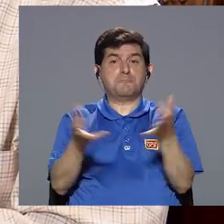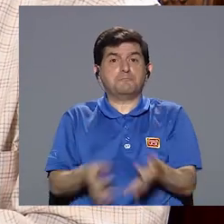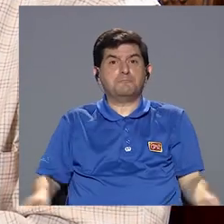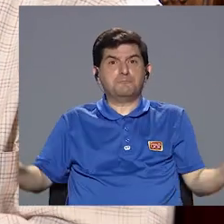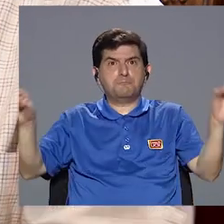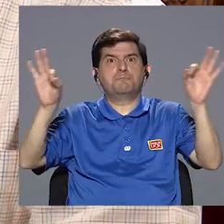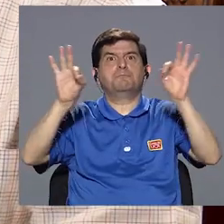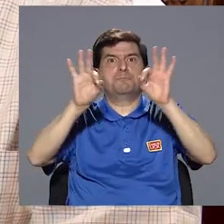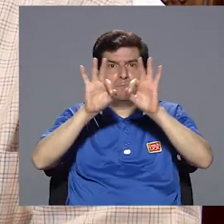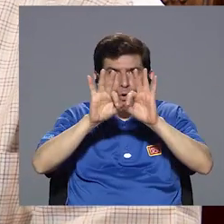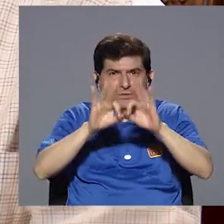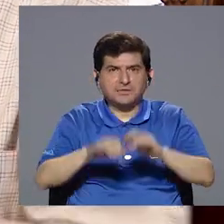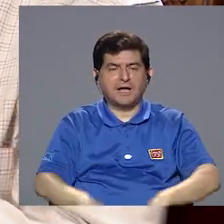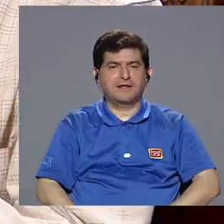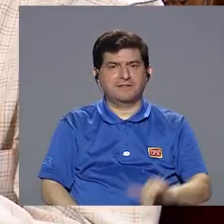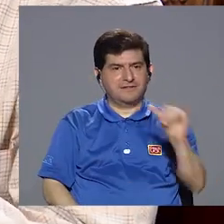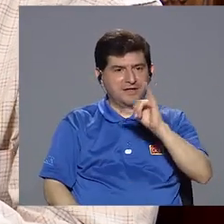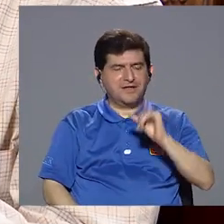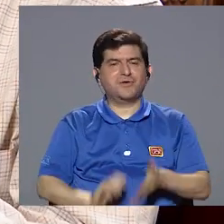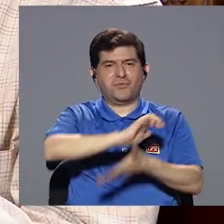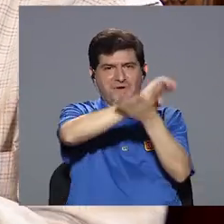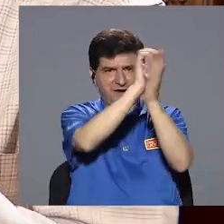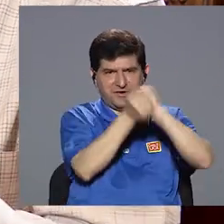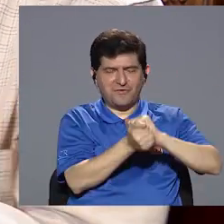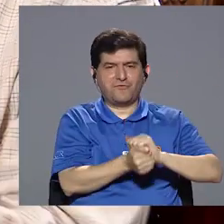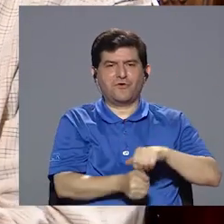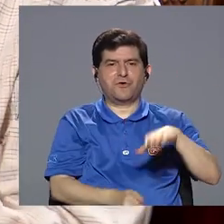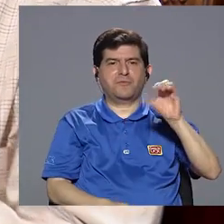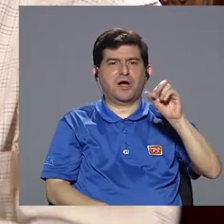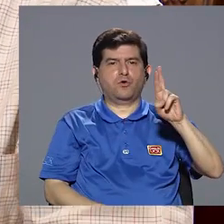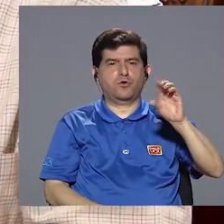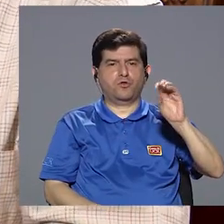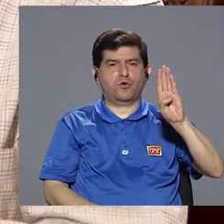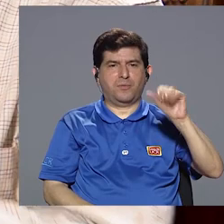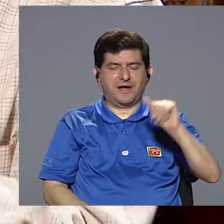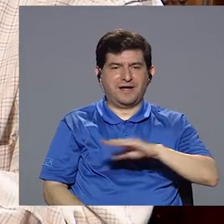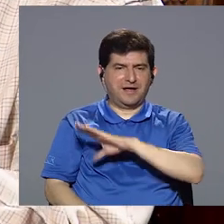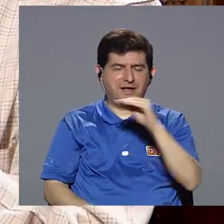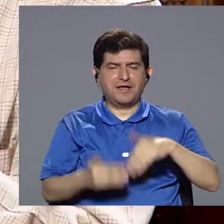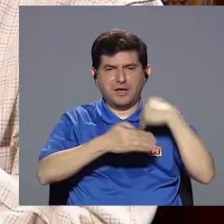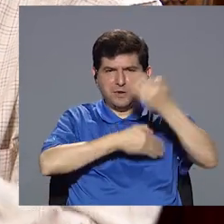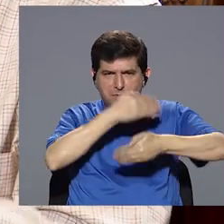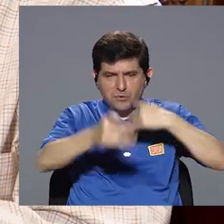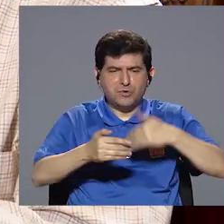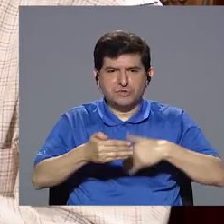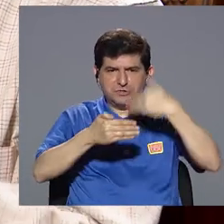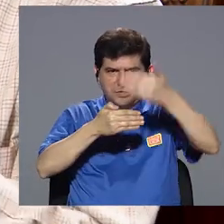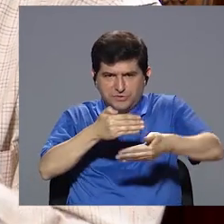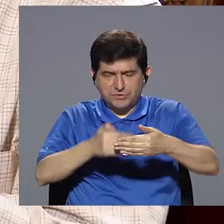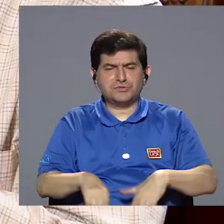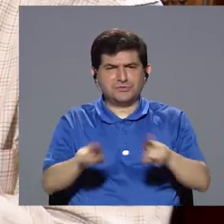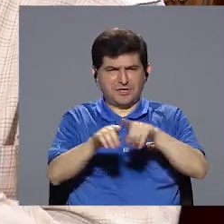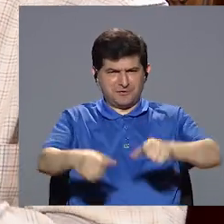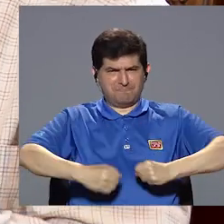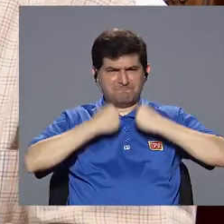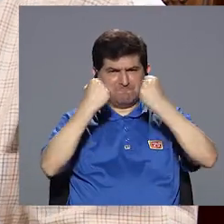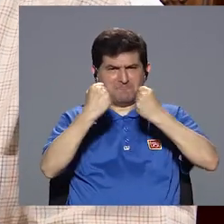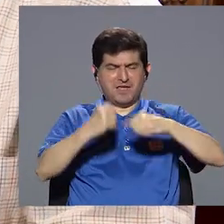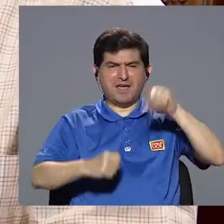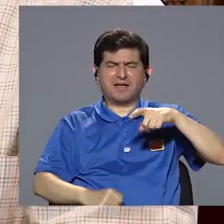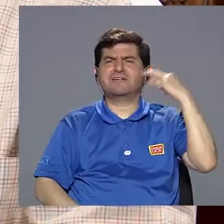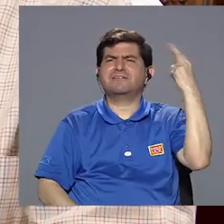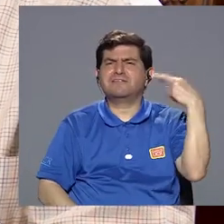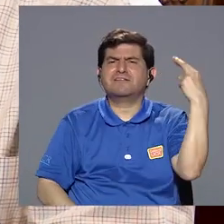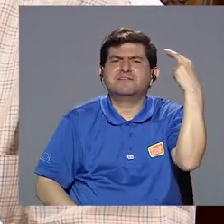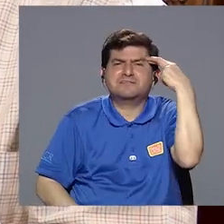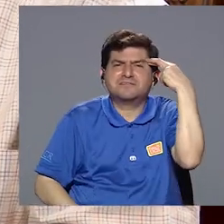fundamental también generado por la reforma de córdoba y procesos posteriores es algo que hay que preservar que hay que fortalecer sobre lo que